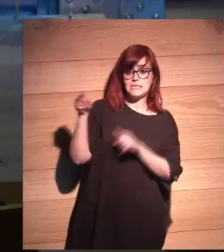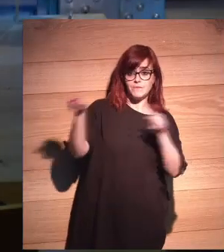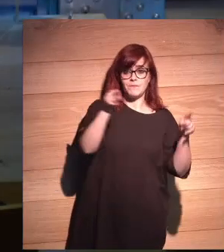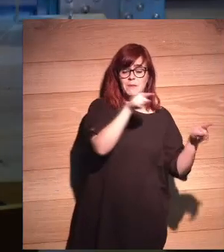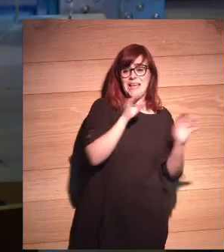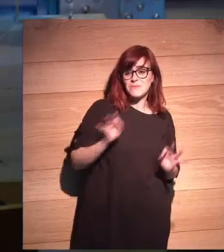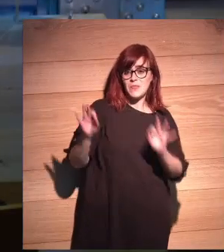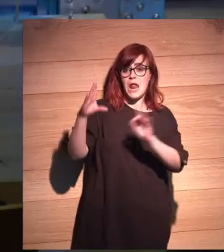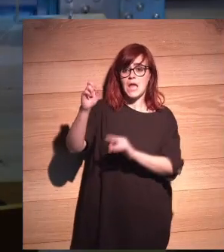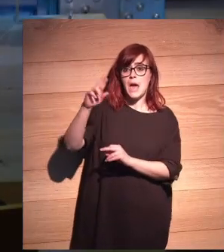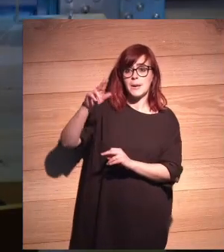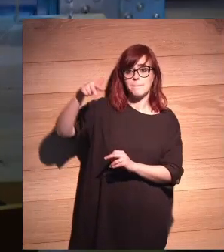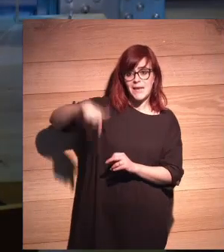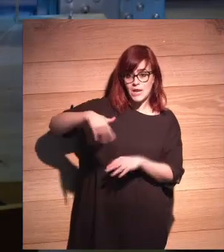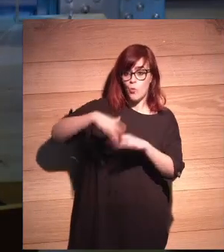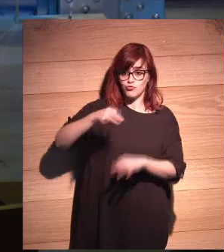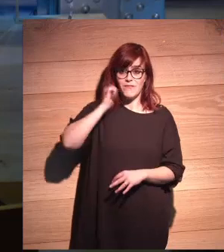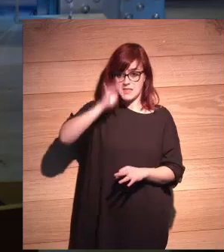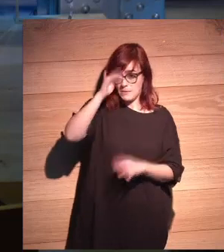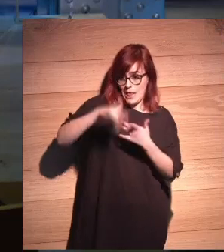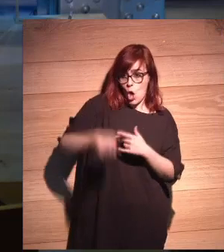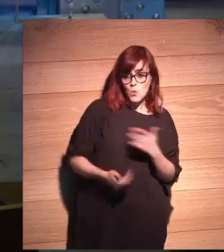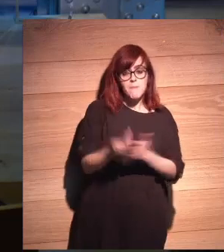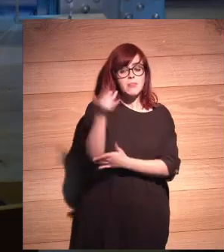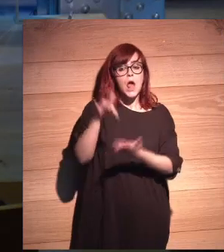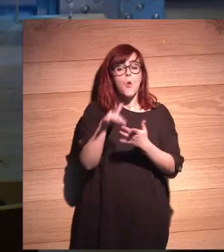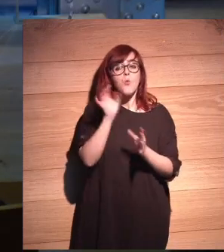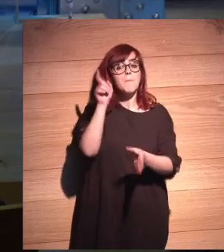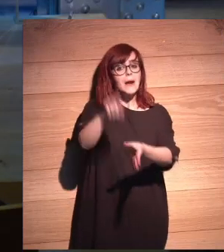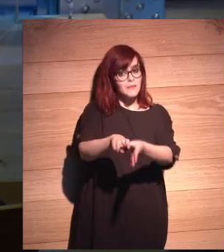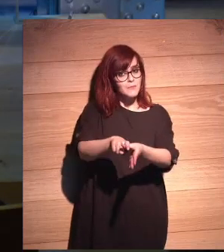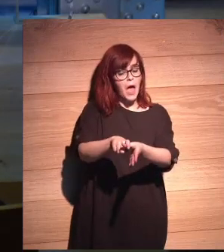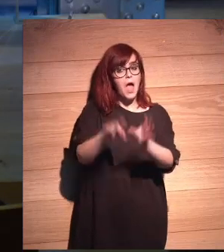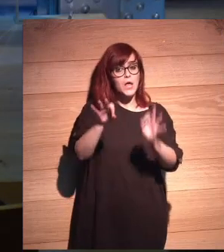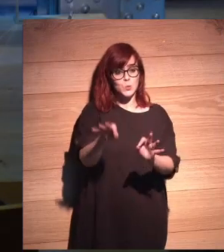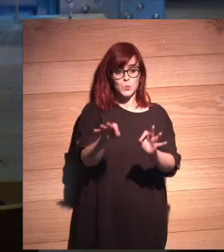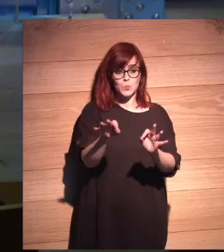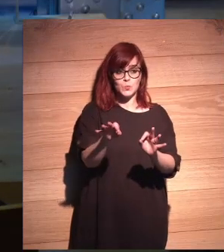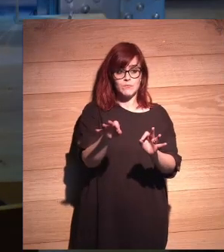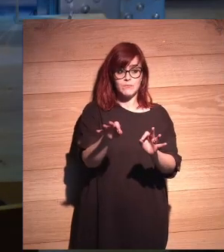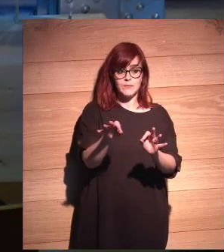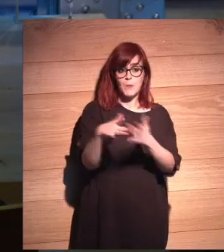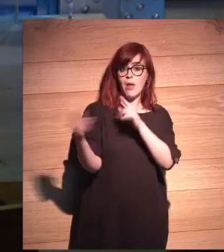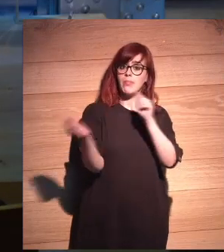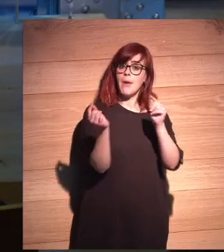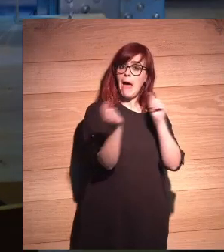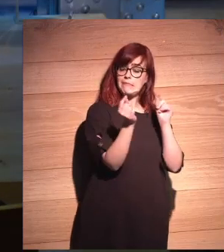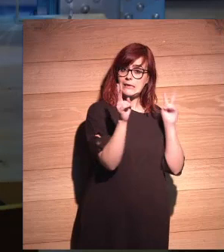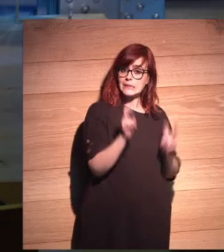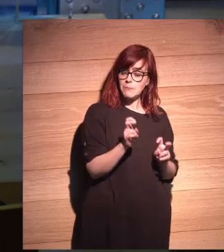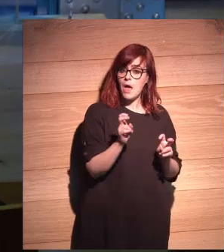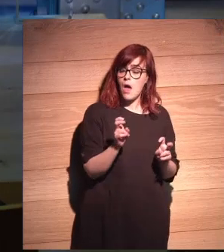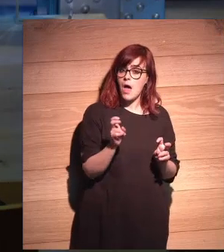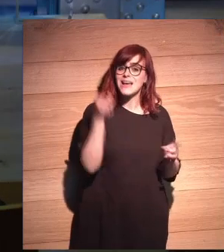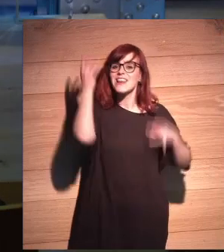a Carmen, porque este fin de semana y esta mañana mismo ha estado participando en un debate